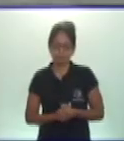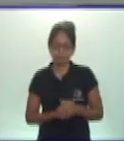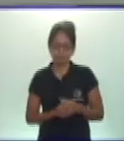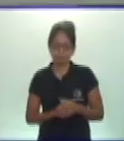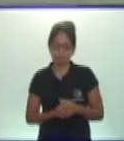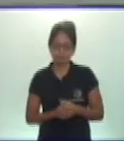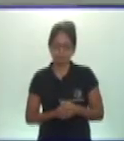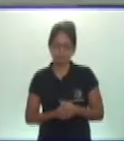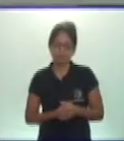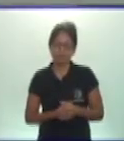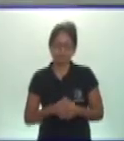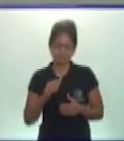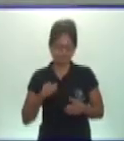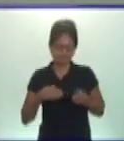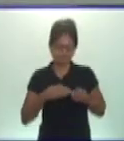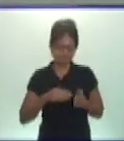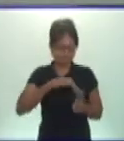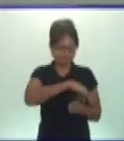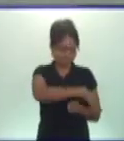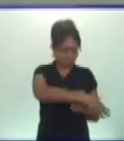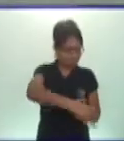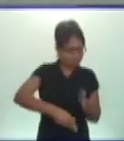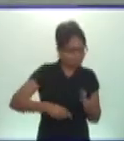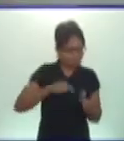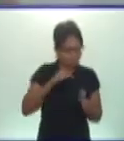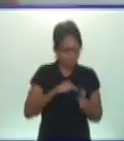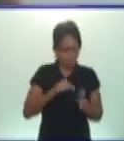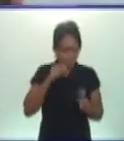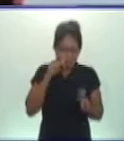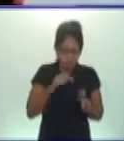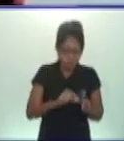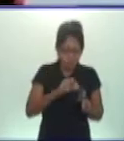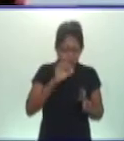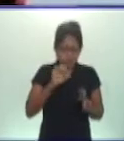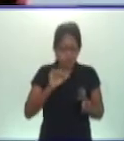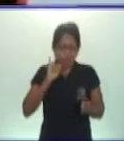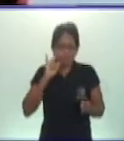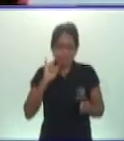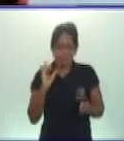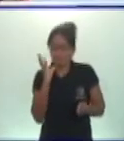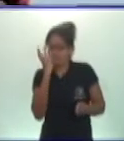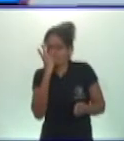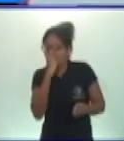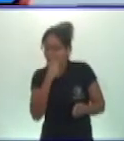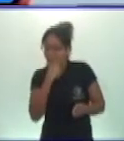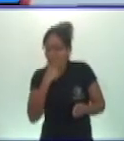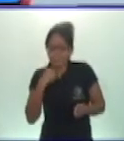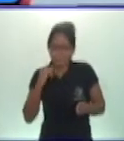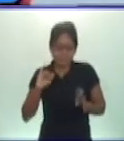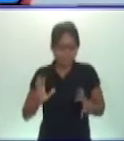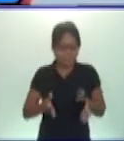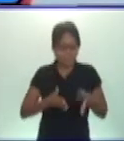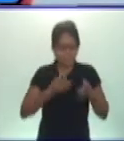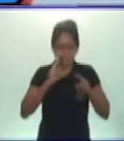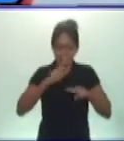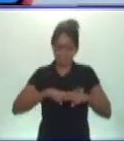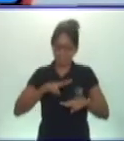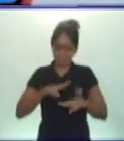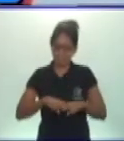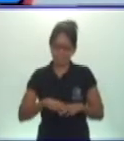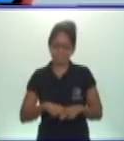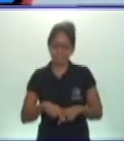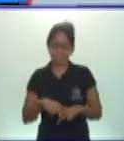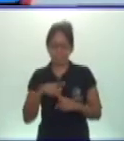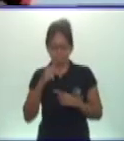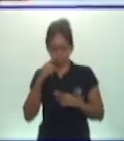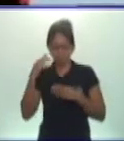La bahía posee en su lecho una de las 7 maravillas de la ingeniería civil cubana. La periodista Indira Román nos acerca a una obra que permitió la